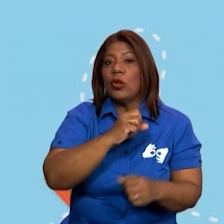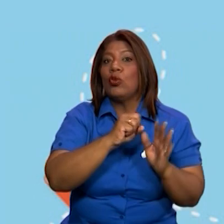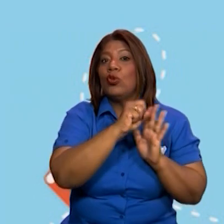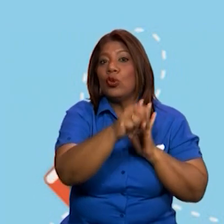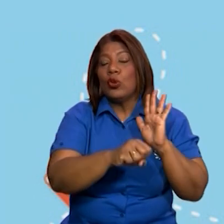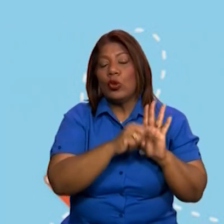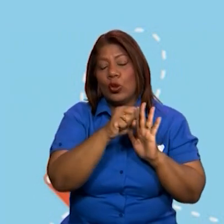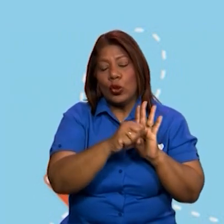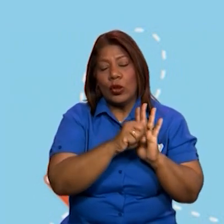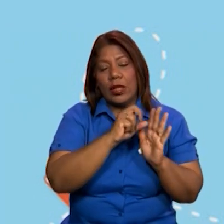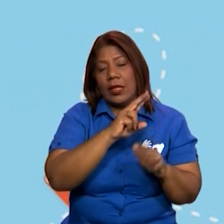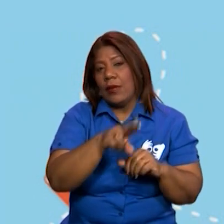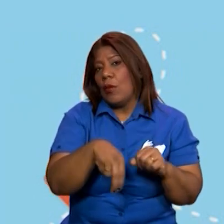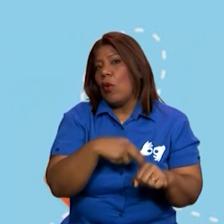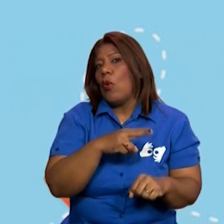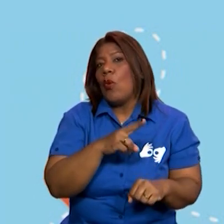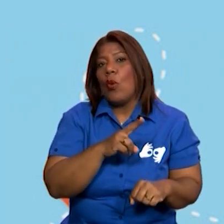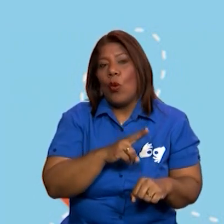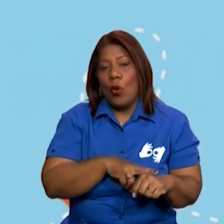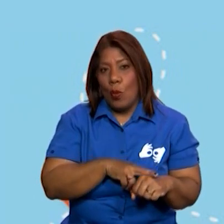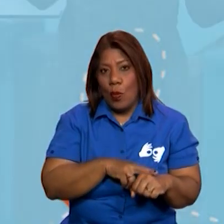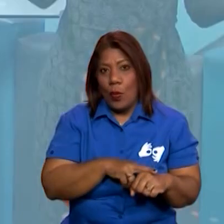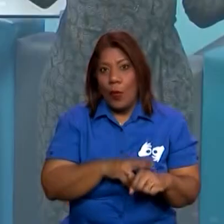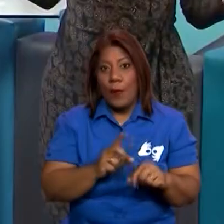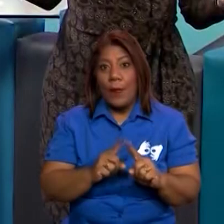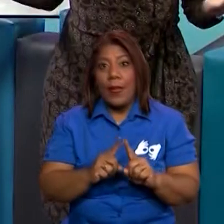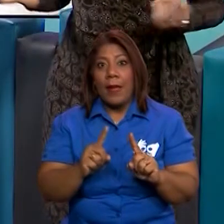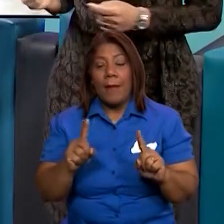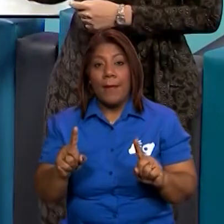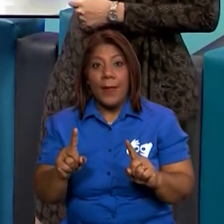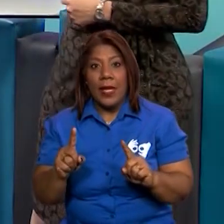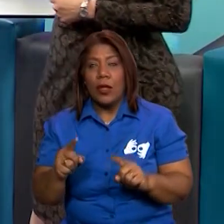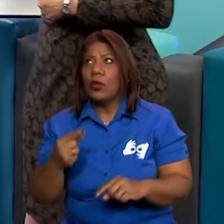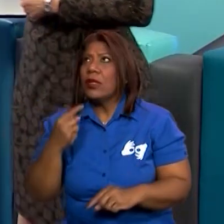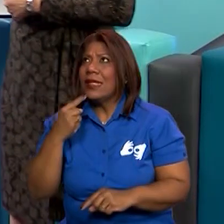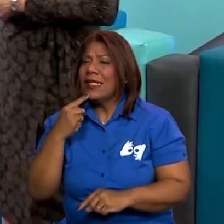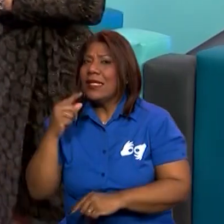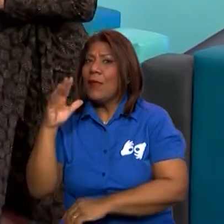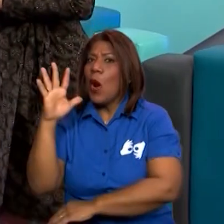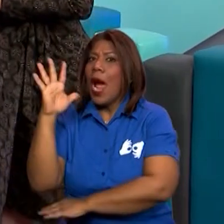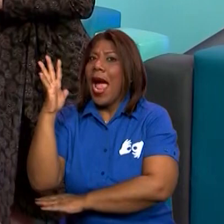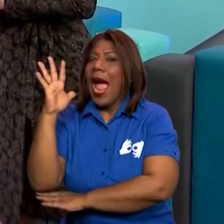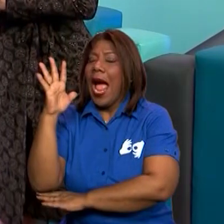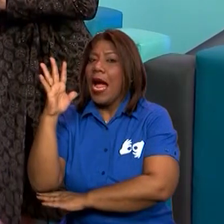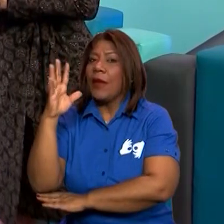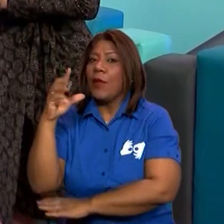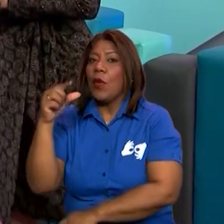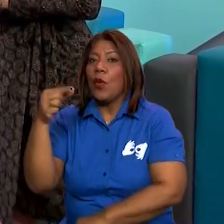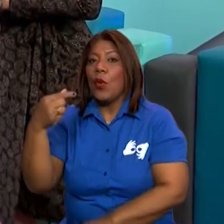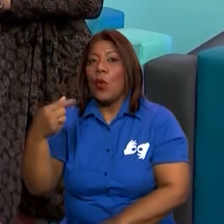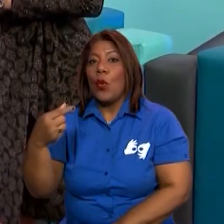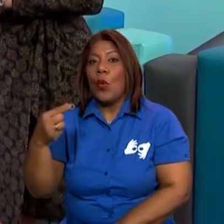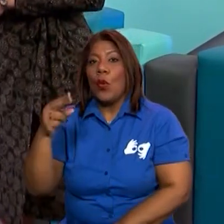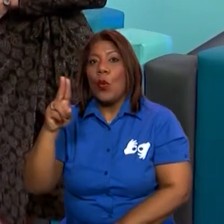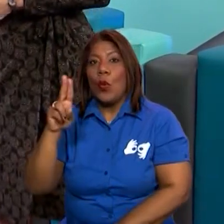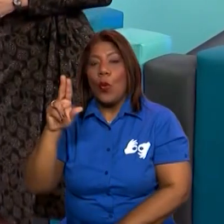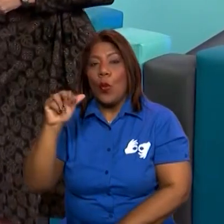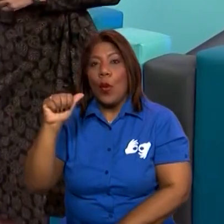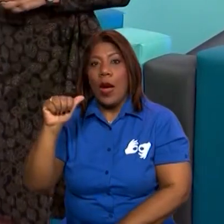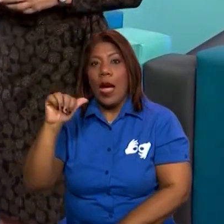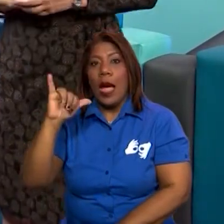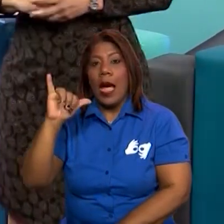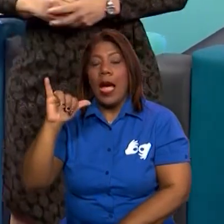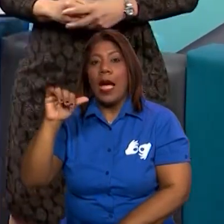Entonces, común. Pero si ya le ponemos Guayacán, entonces tendría que poner el ganchito acá si